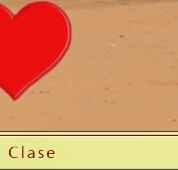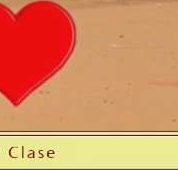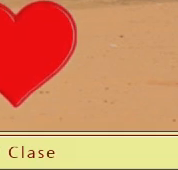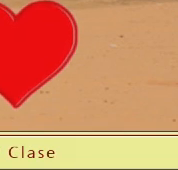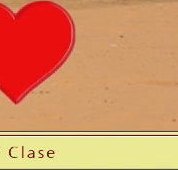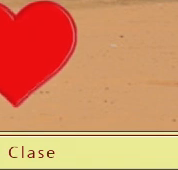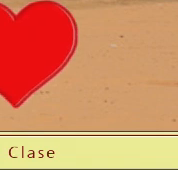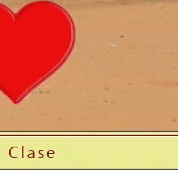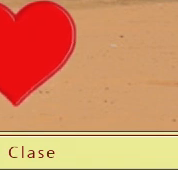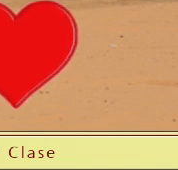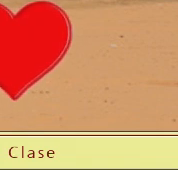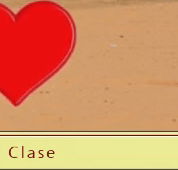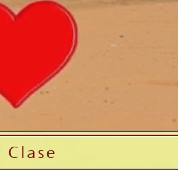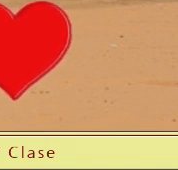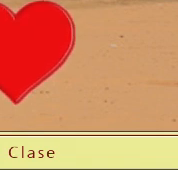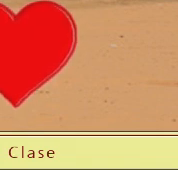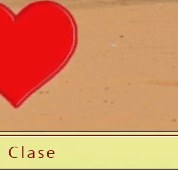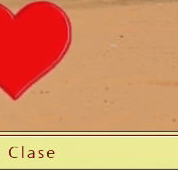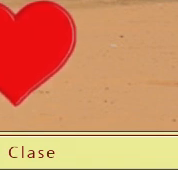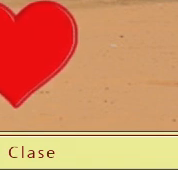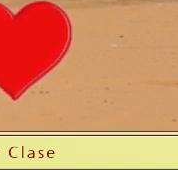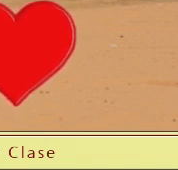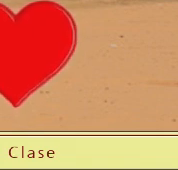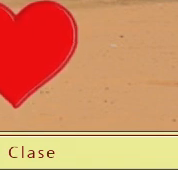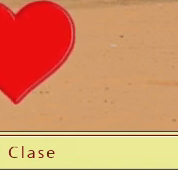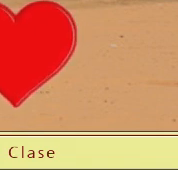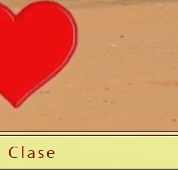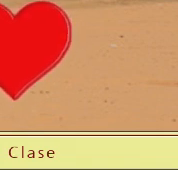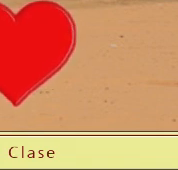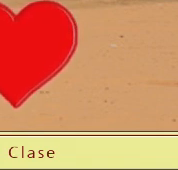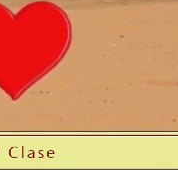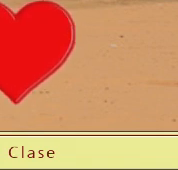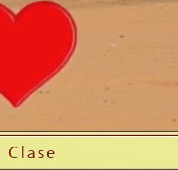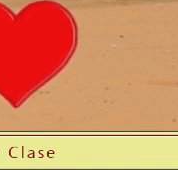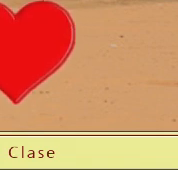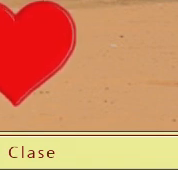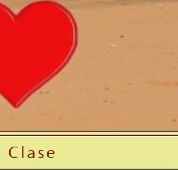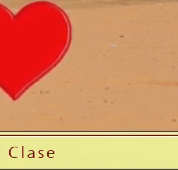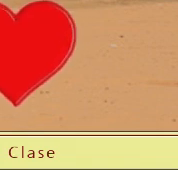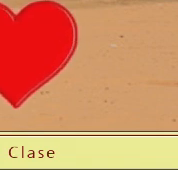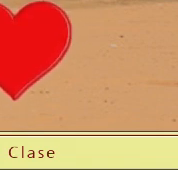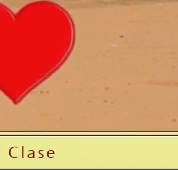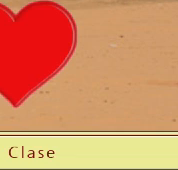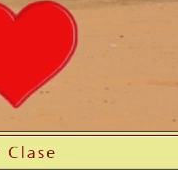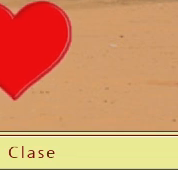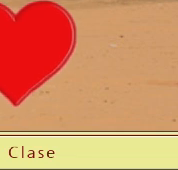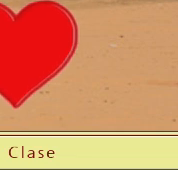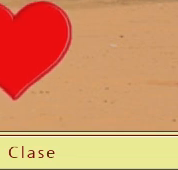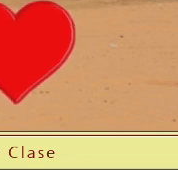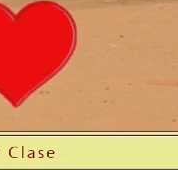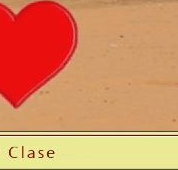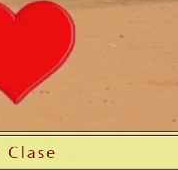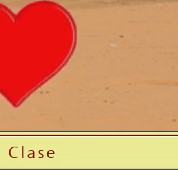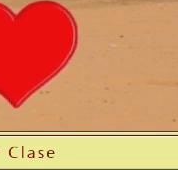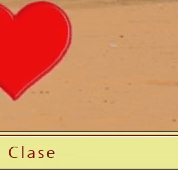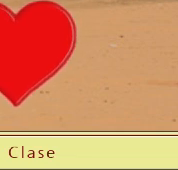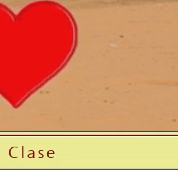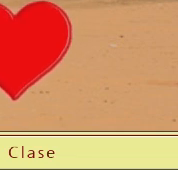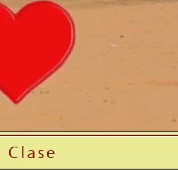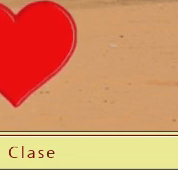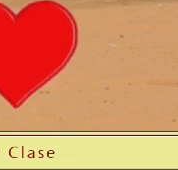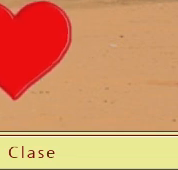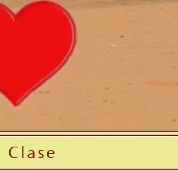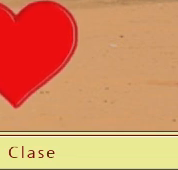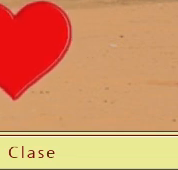ministerio anunciando el reino de los cielos. Entonces él decía que el hombre tenía que arrepentirse.